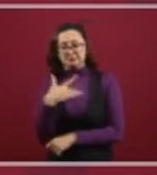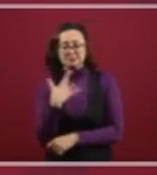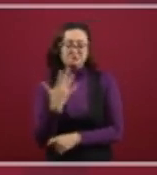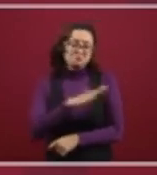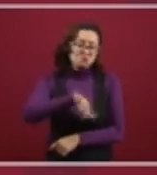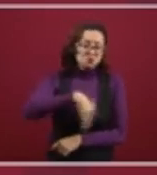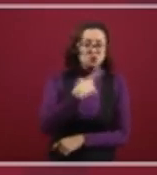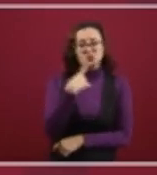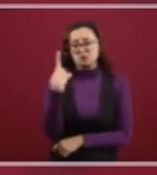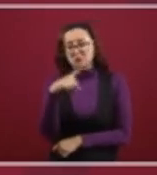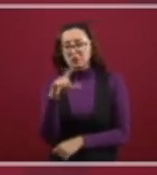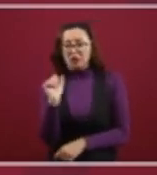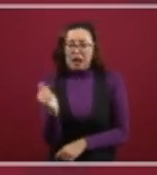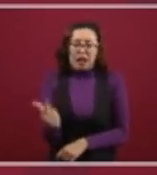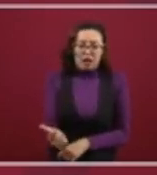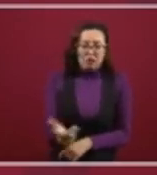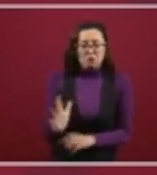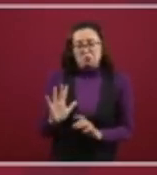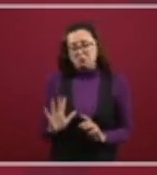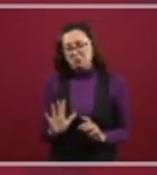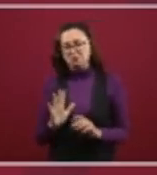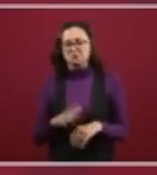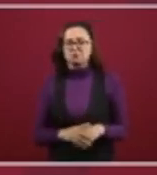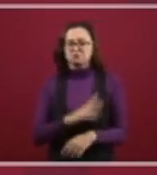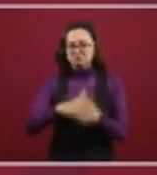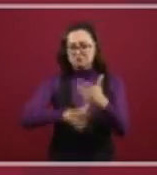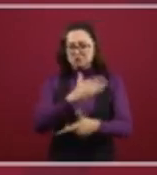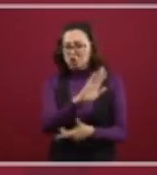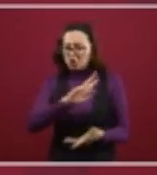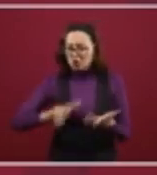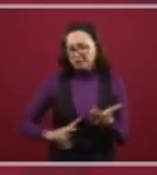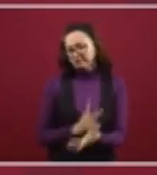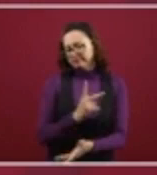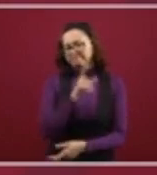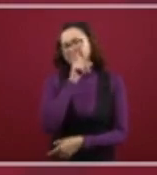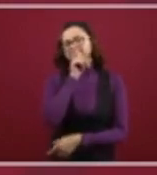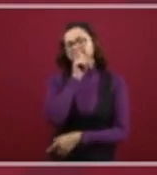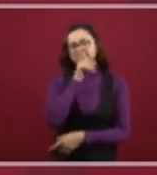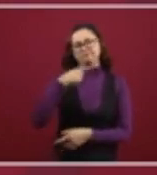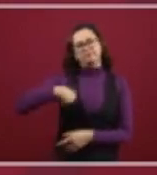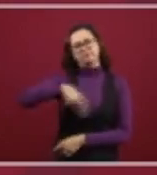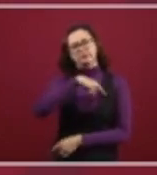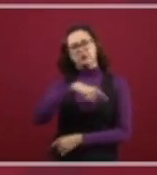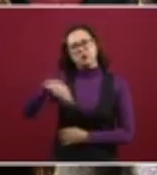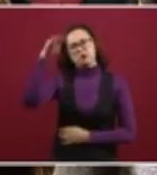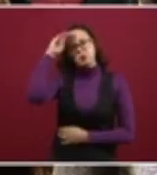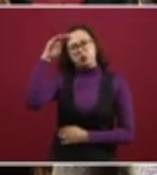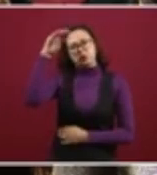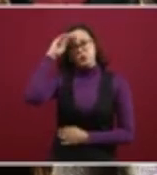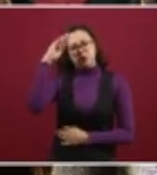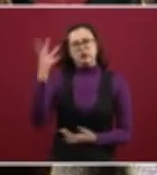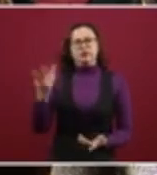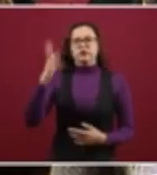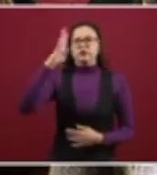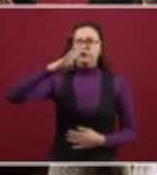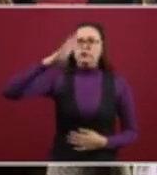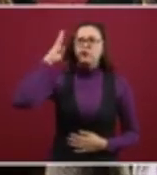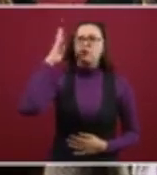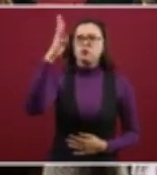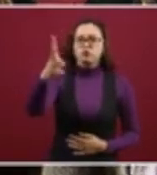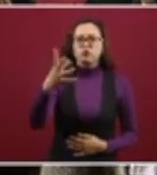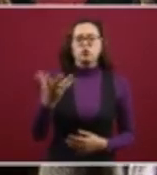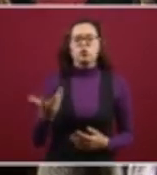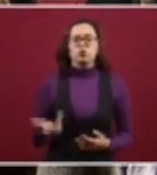buscará un mecanismo a través del cual pues esto no vuelva a ocurrir, porque la verdad es que si pensamos en el futuro y sobre todo